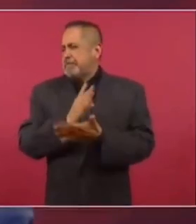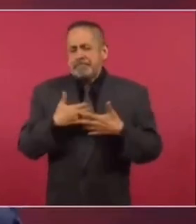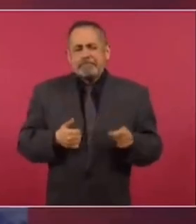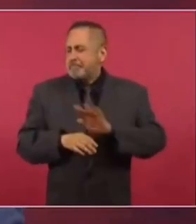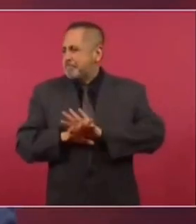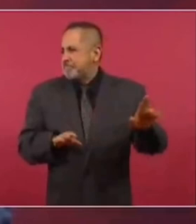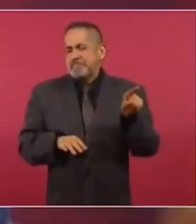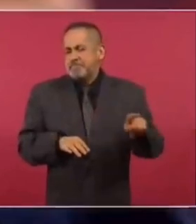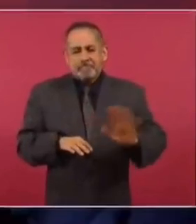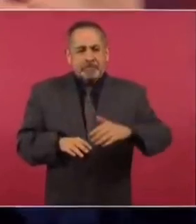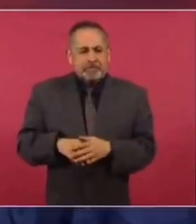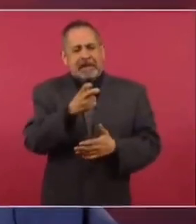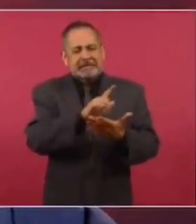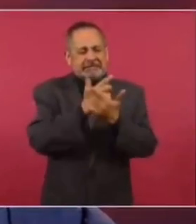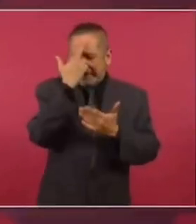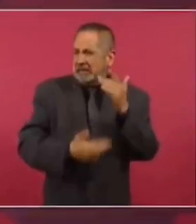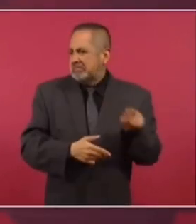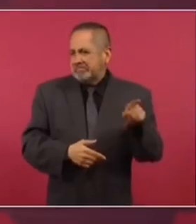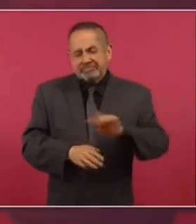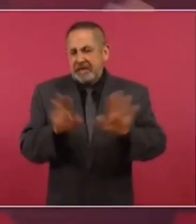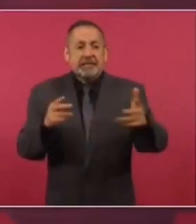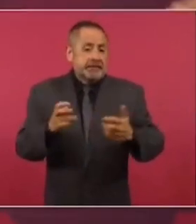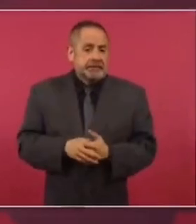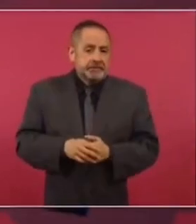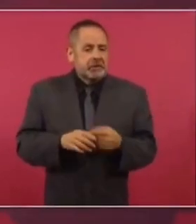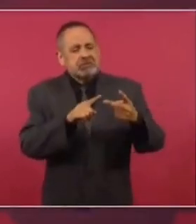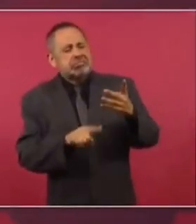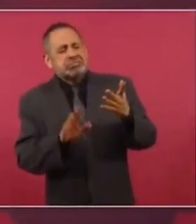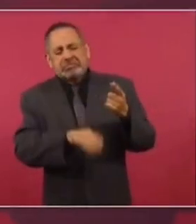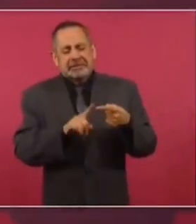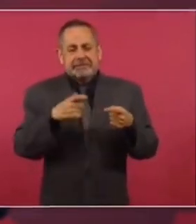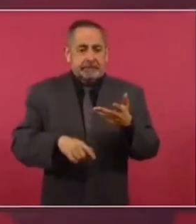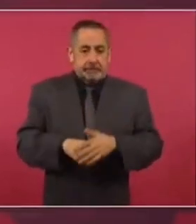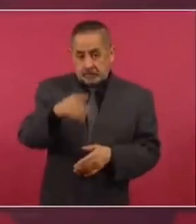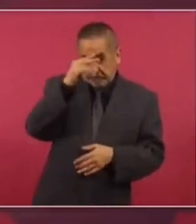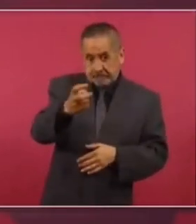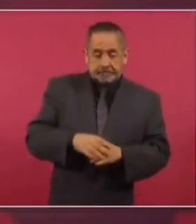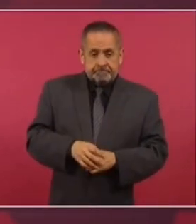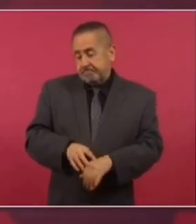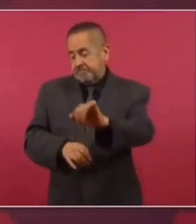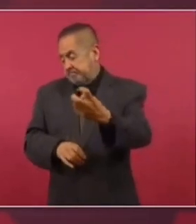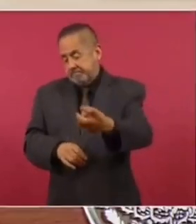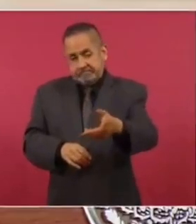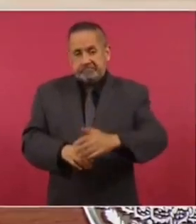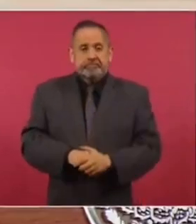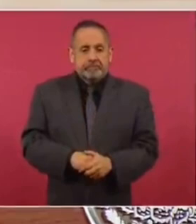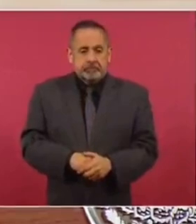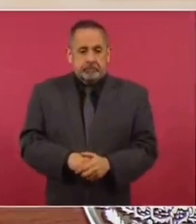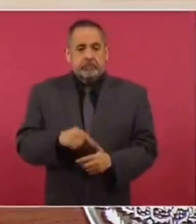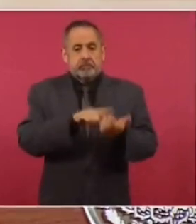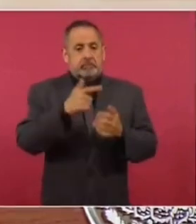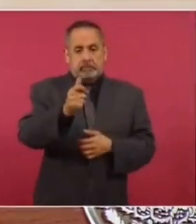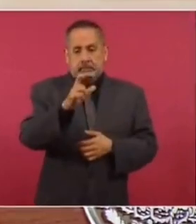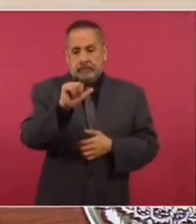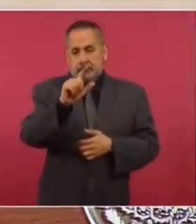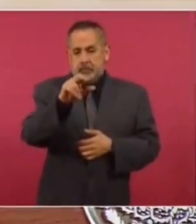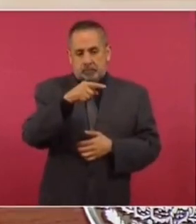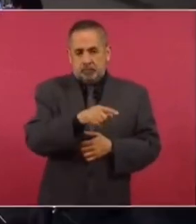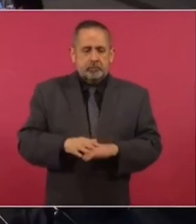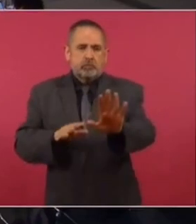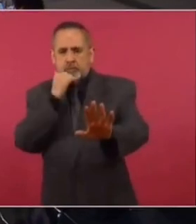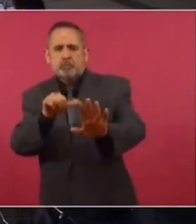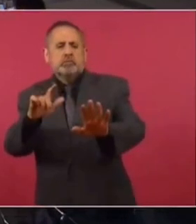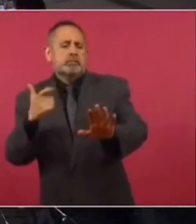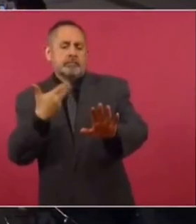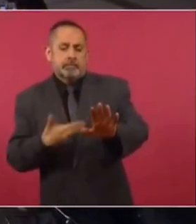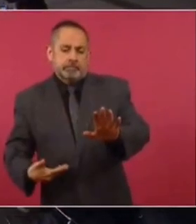O sea, ese es el delito mayor, lo demás es secundario. ¿Sería el caso? Sí, en lo de García Luna. No, le he